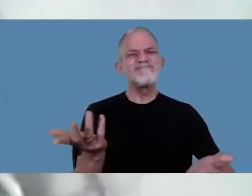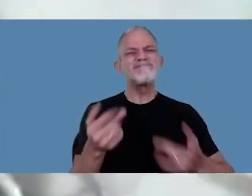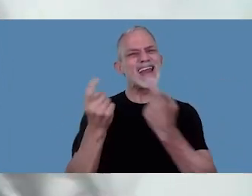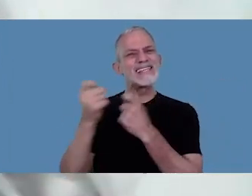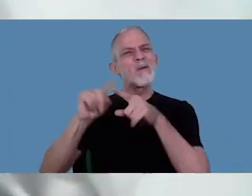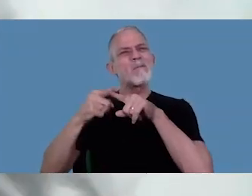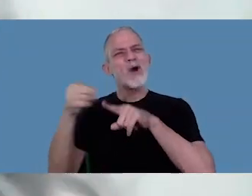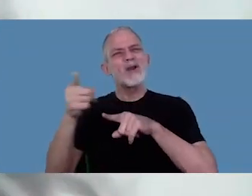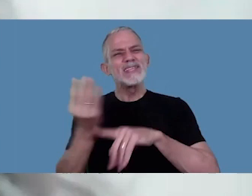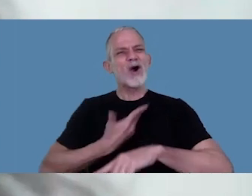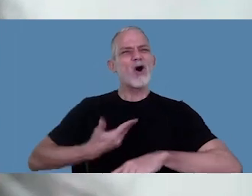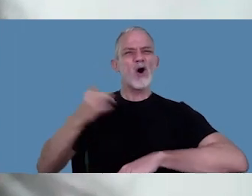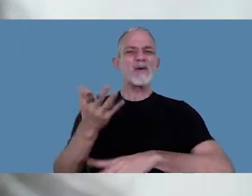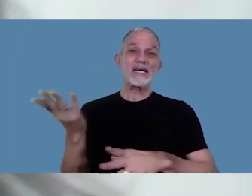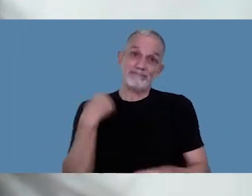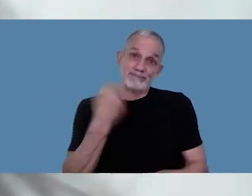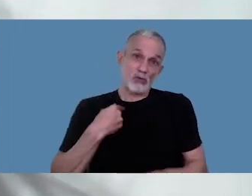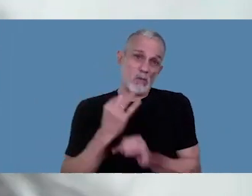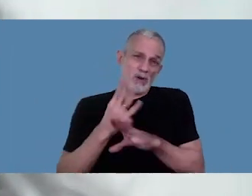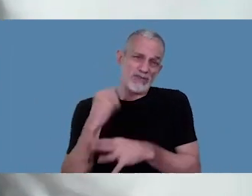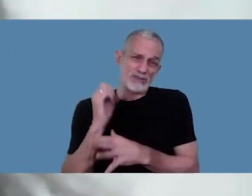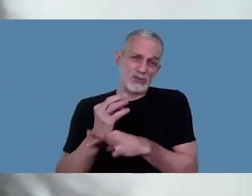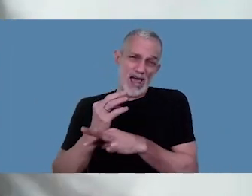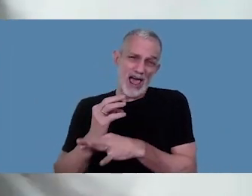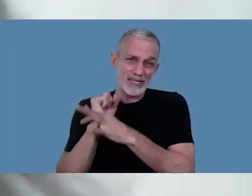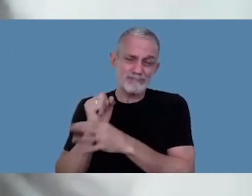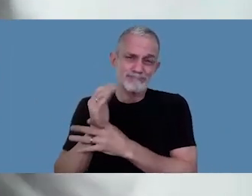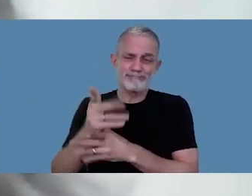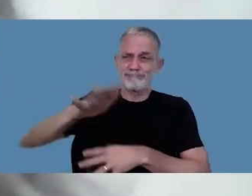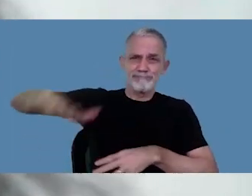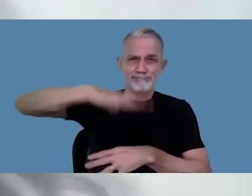también nosotros que somos profesionales y que estamos en un ámbito